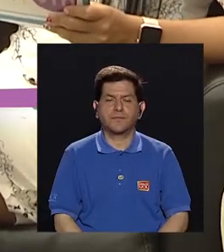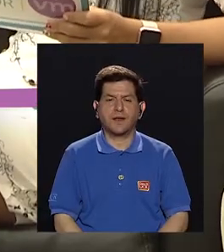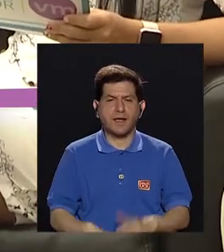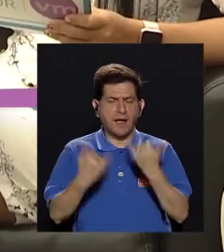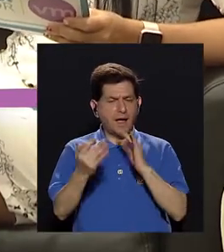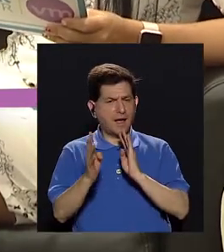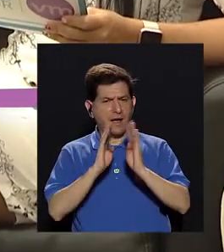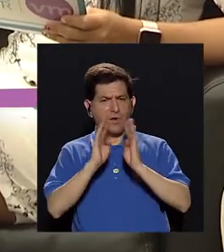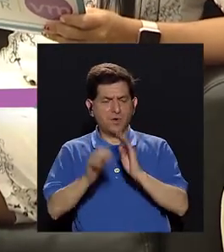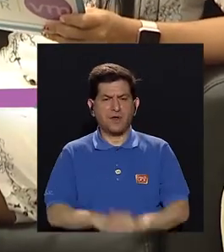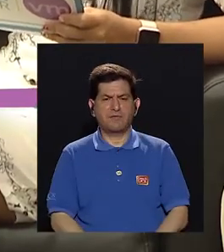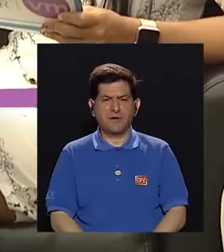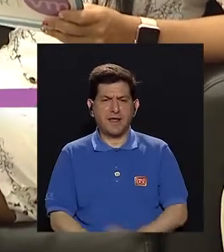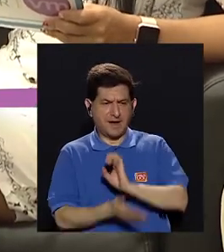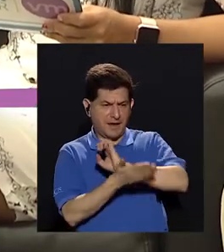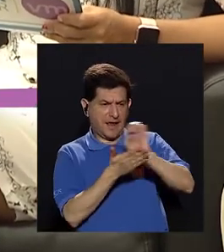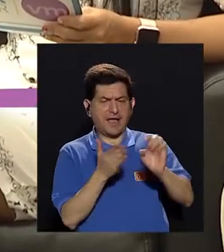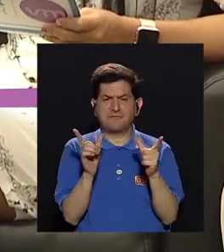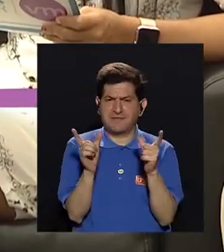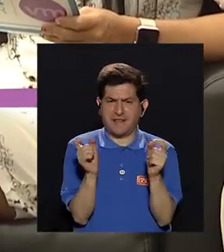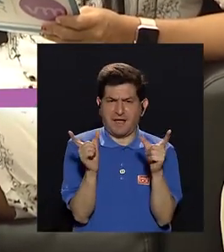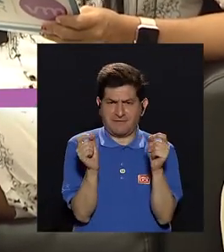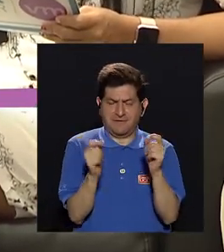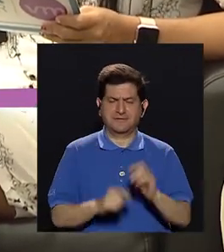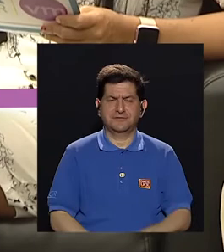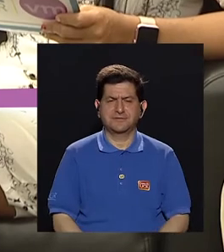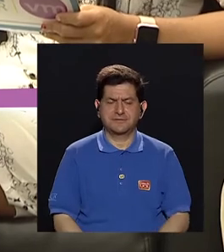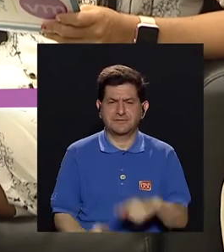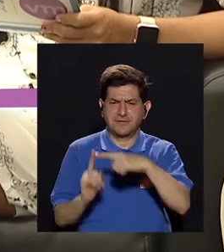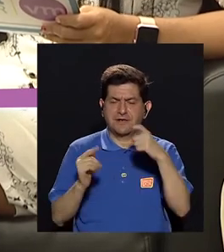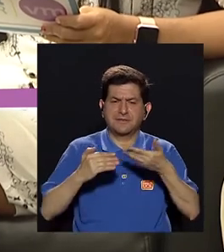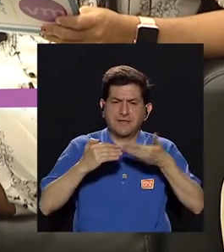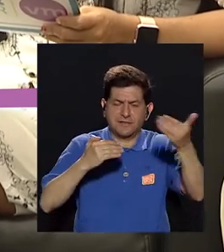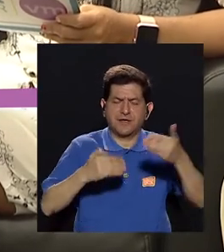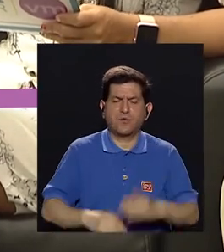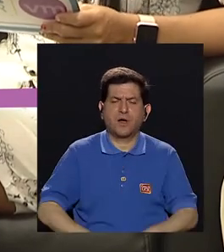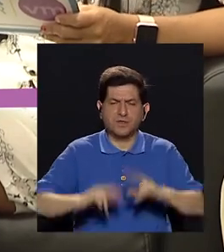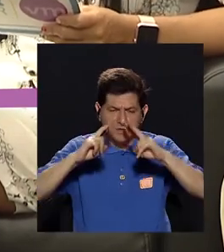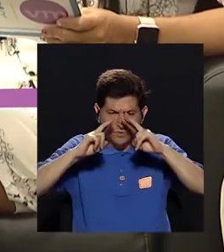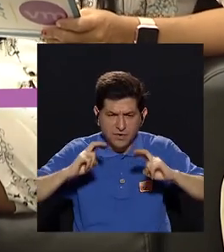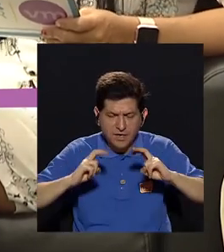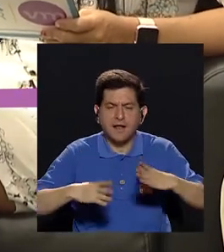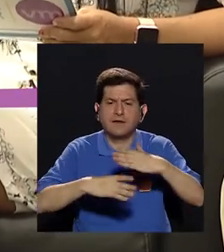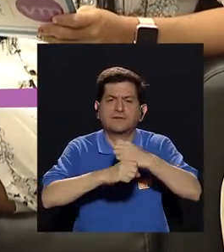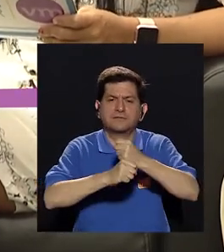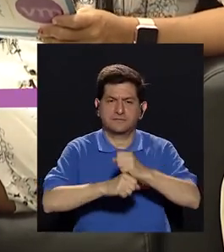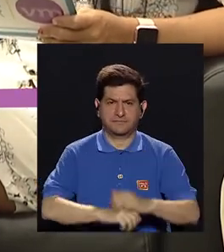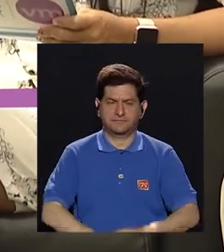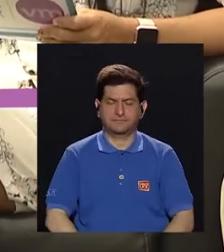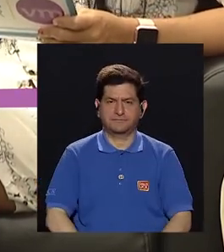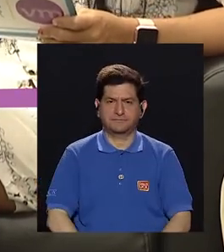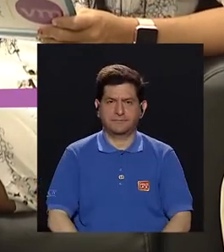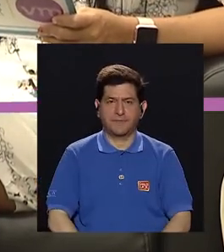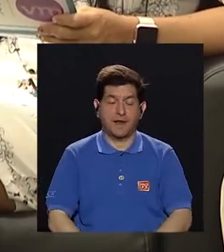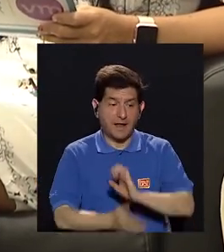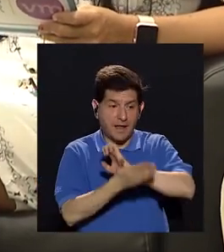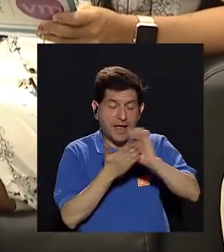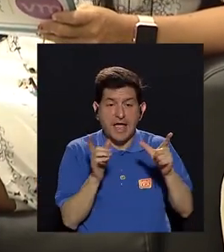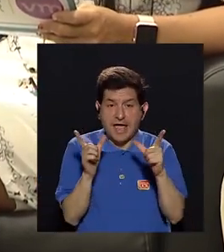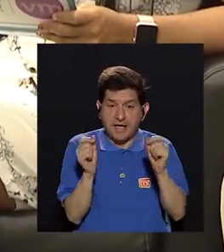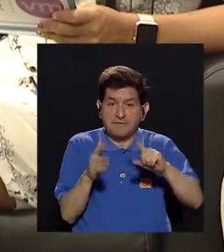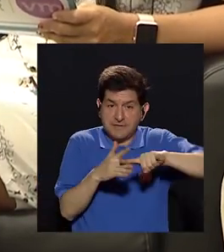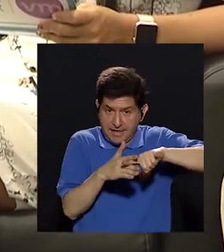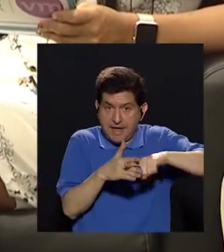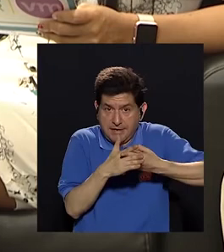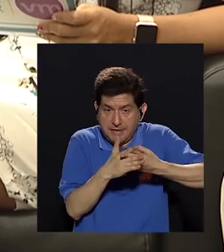conversemos un momentito acerca de la prevención del cáncer. ¿A partir de cuándo hacerse exámenes? Bueno, la prevención